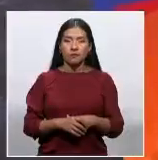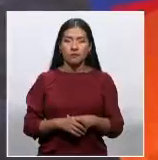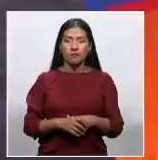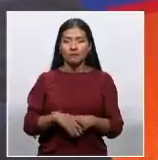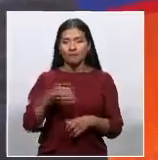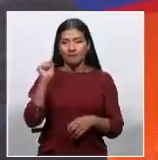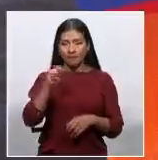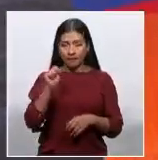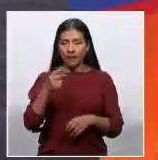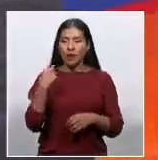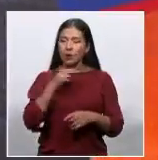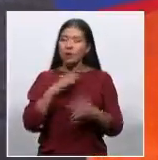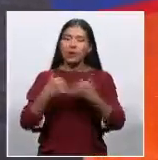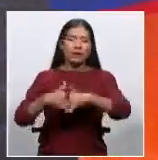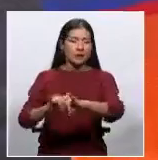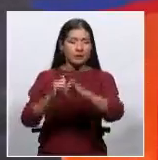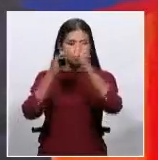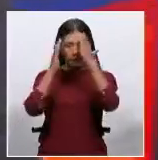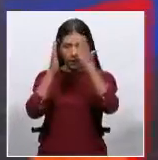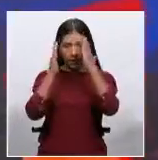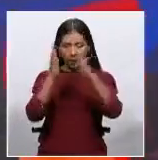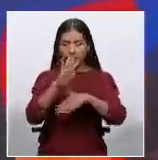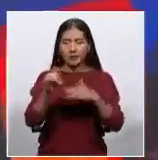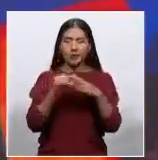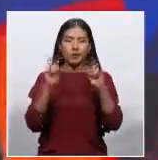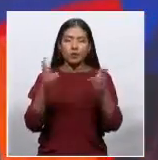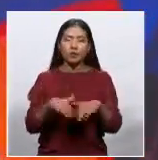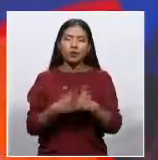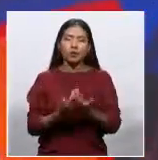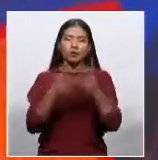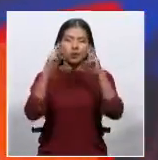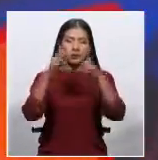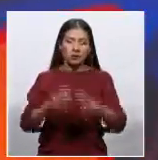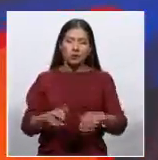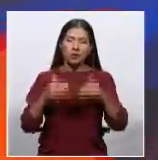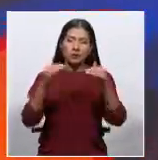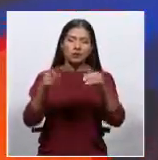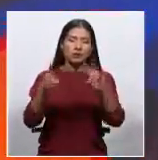Y claro que estaremos pendientes del desarrollo de la investigación de este caso especial trabajado.